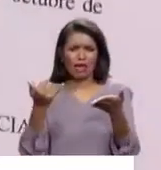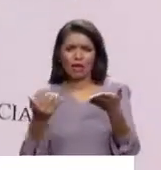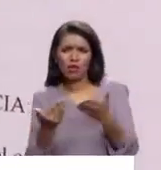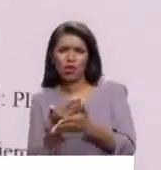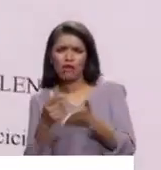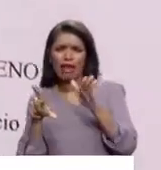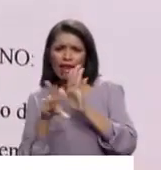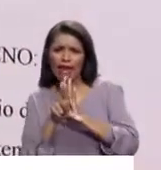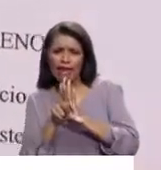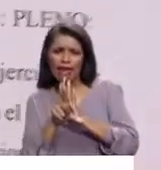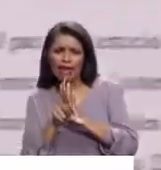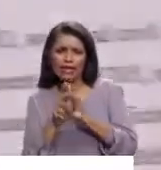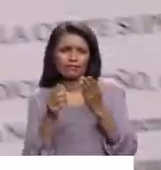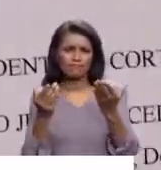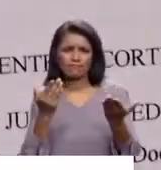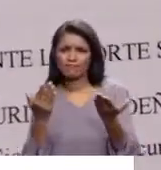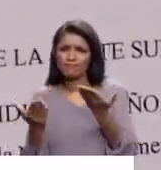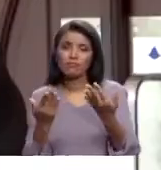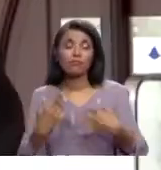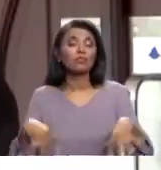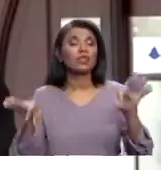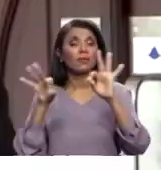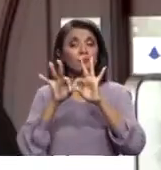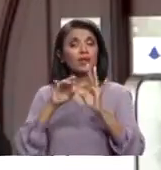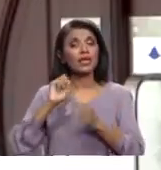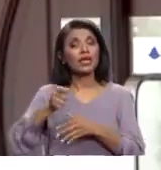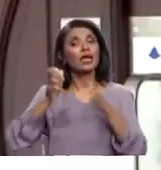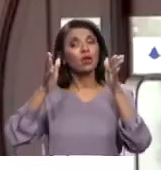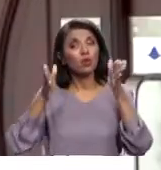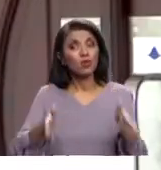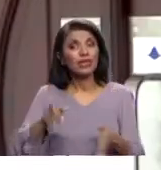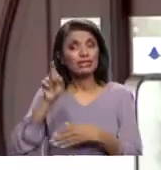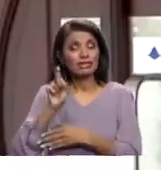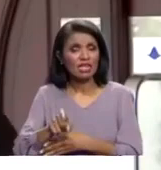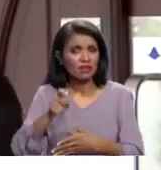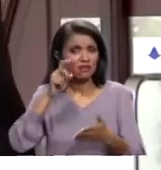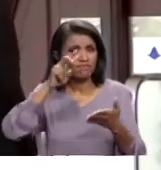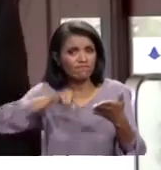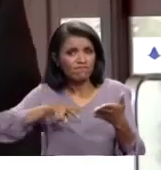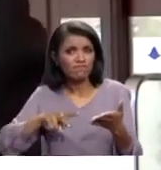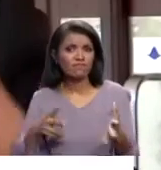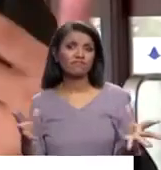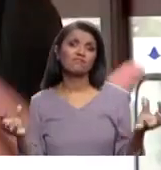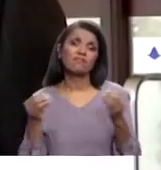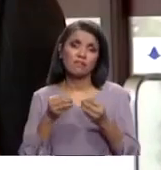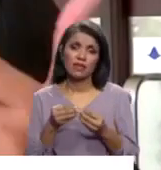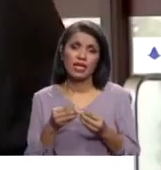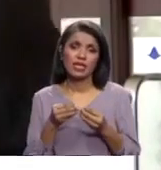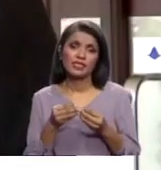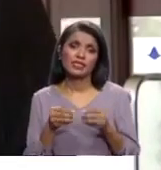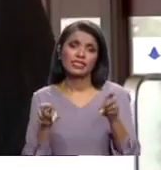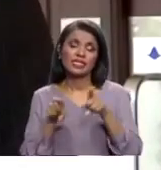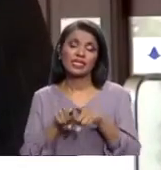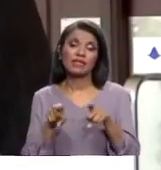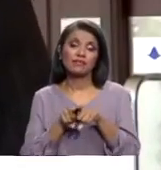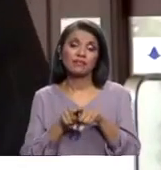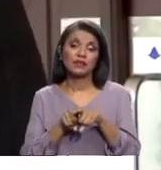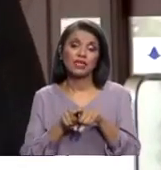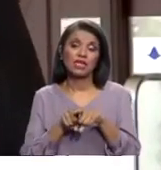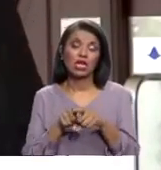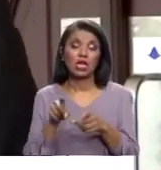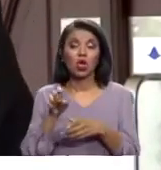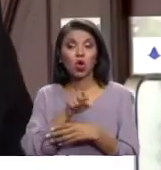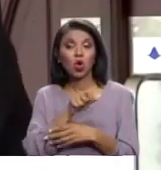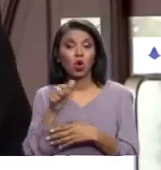constituyente de los independientes que solamente deberían correr por libre postulación, versus los que están afiliados políticamente de un